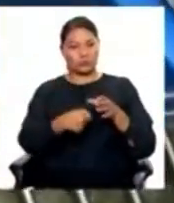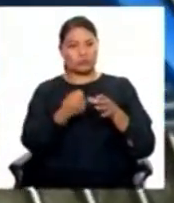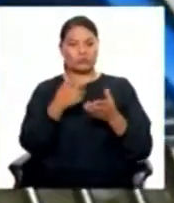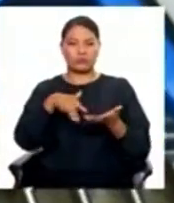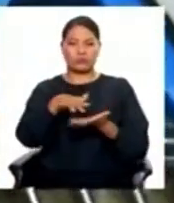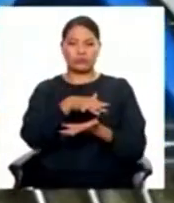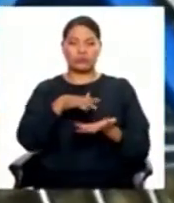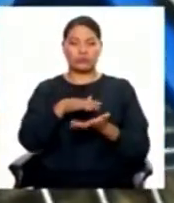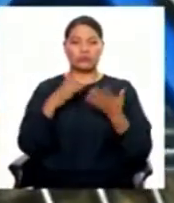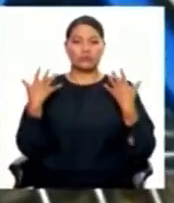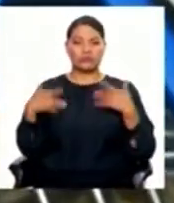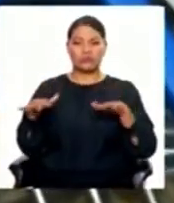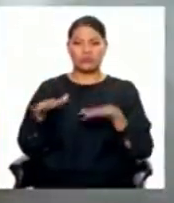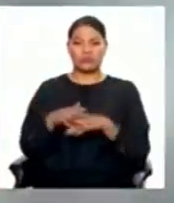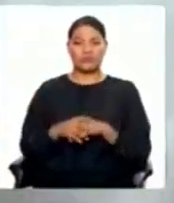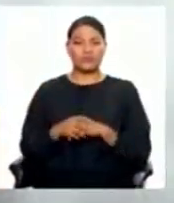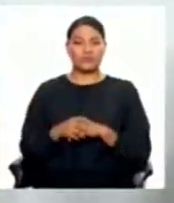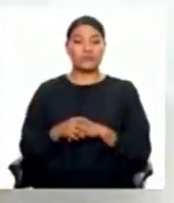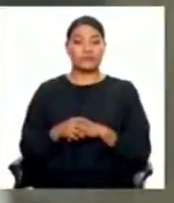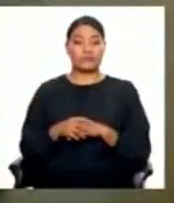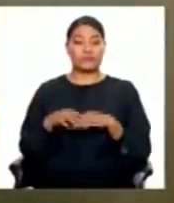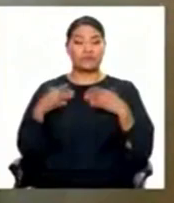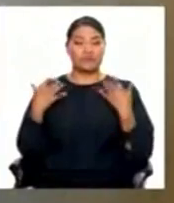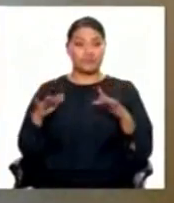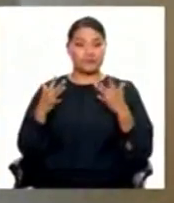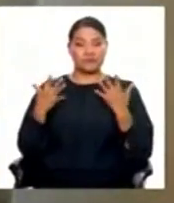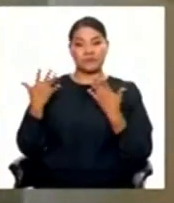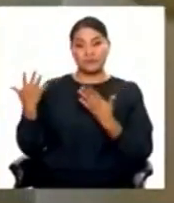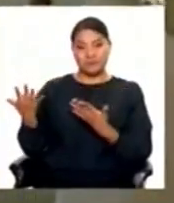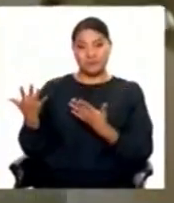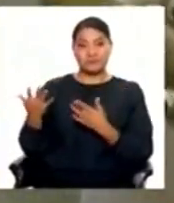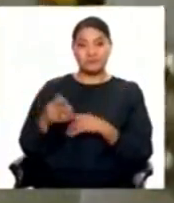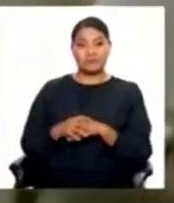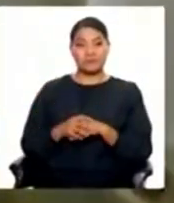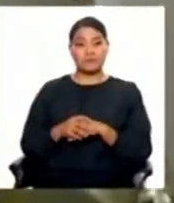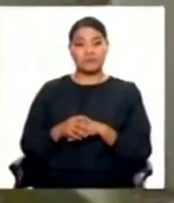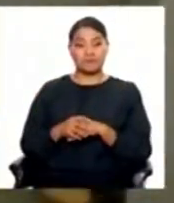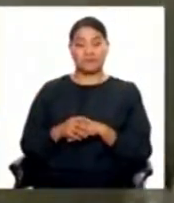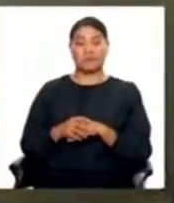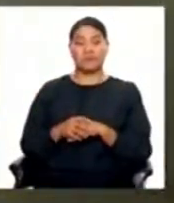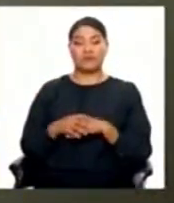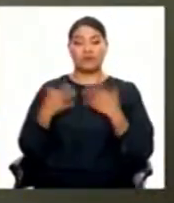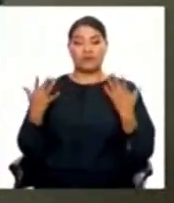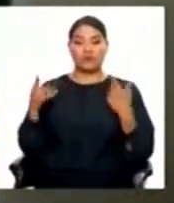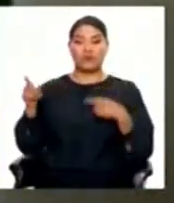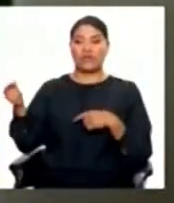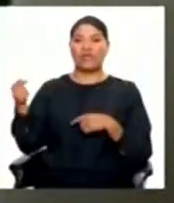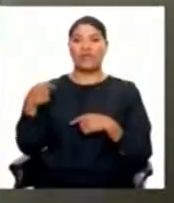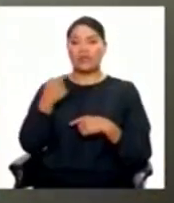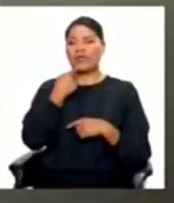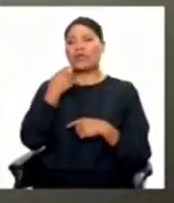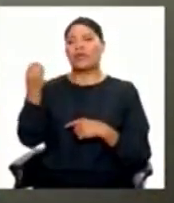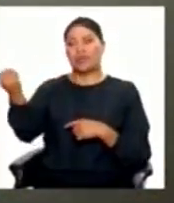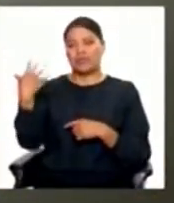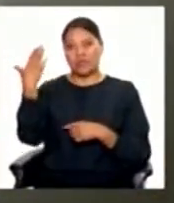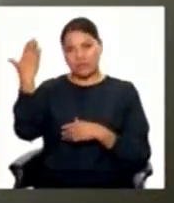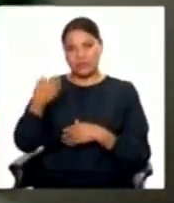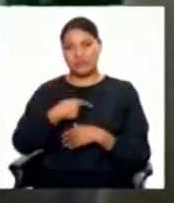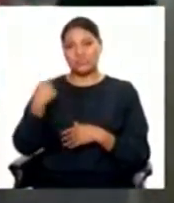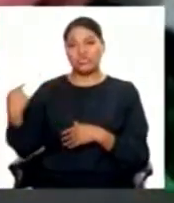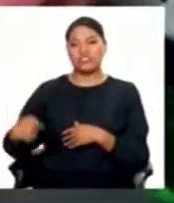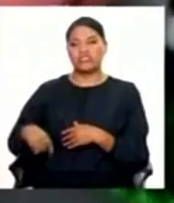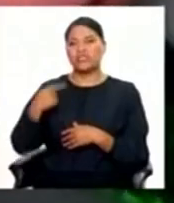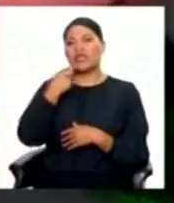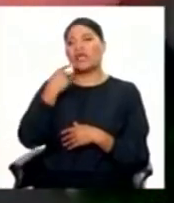por Dios, esos envases. Tremendo. Pero, ¿saben qué es lo más espectacular? Las justificaciones. Vamos a escuchar qué fue lo que dijo la